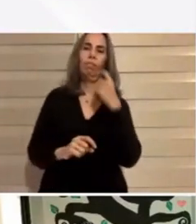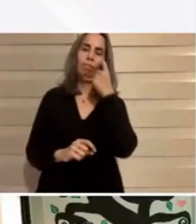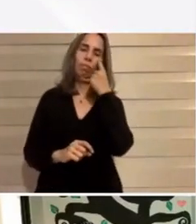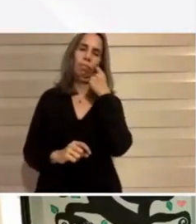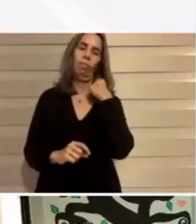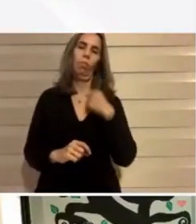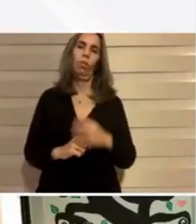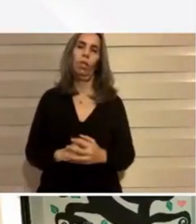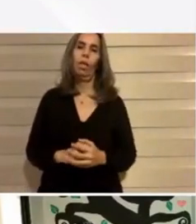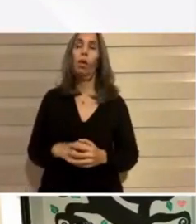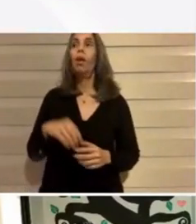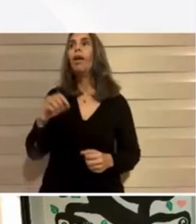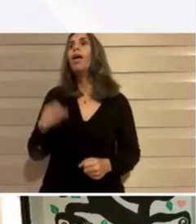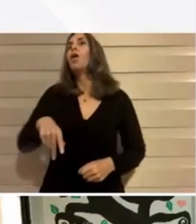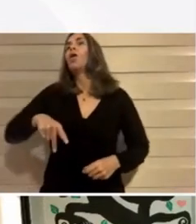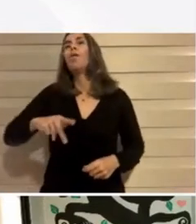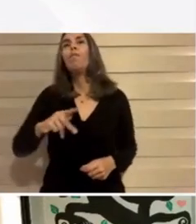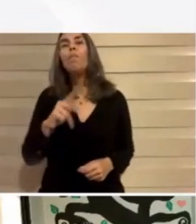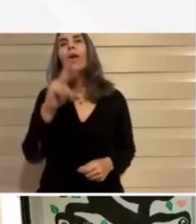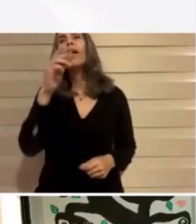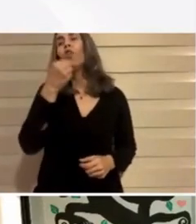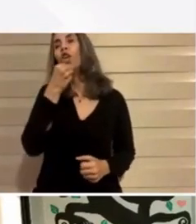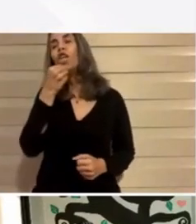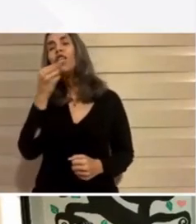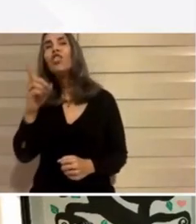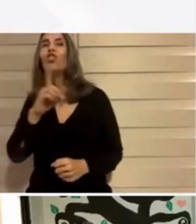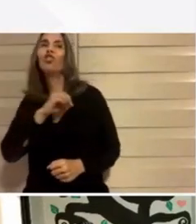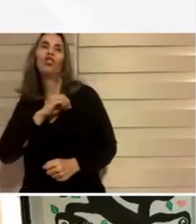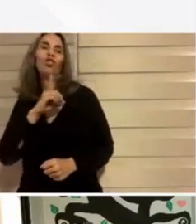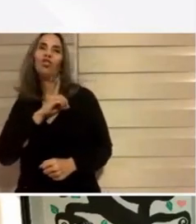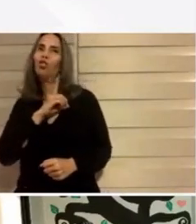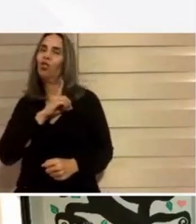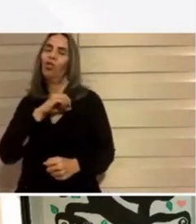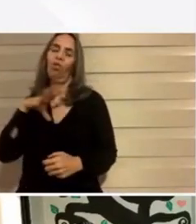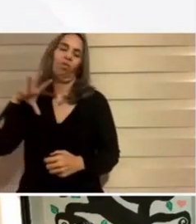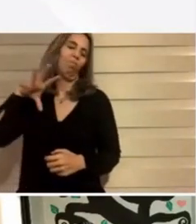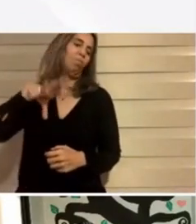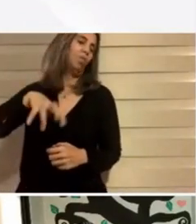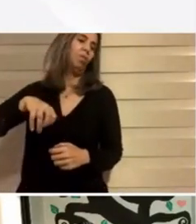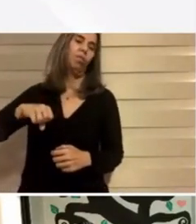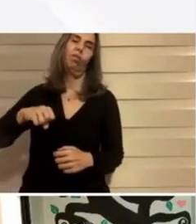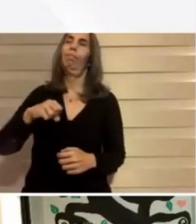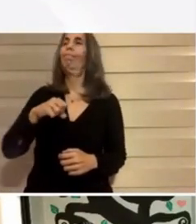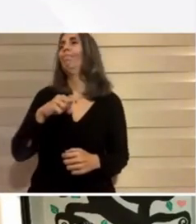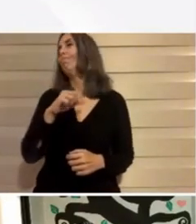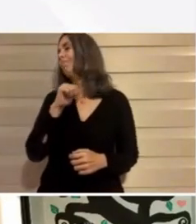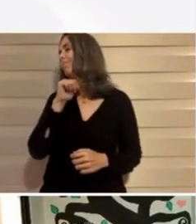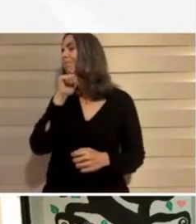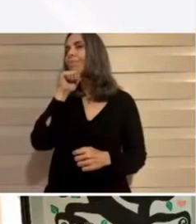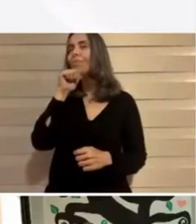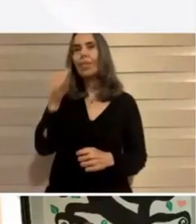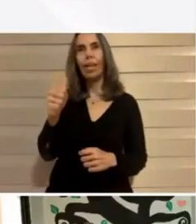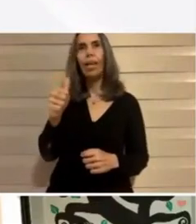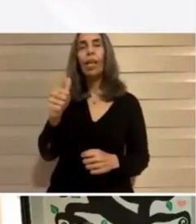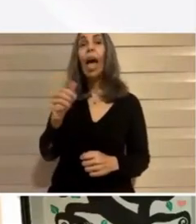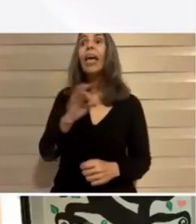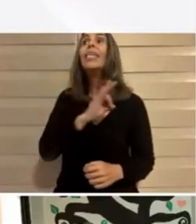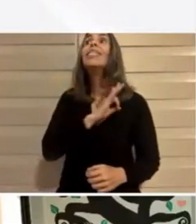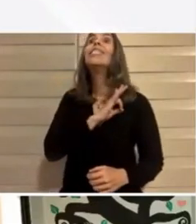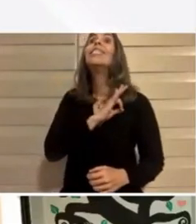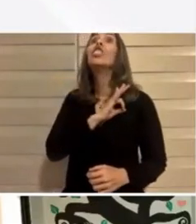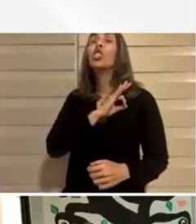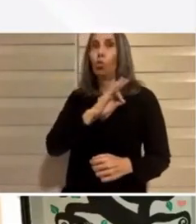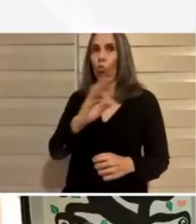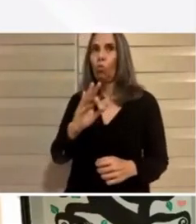logra absolutamente nada. Logra hacer algo si cobra conciencia de que es parte de